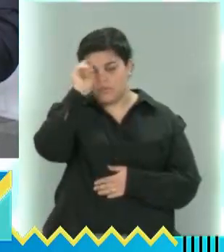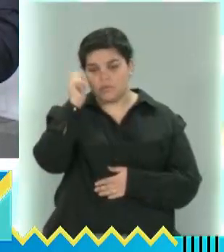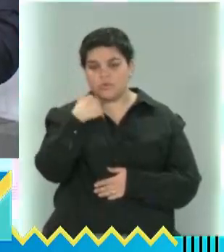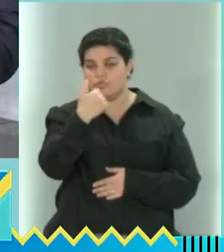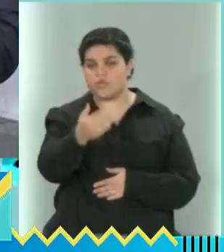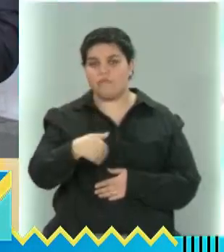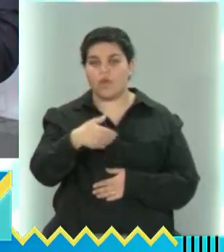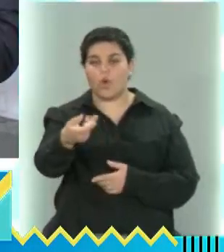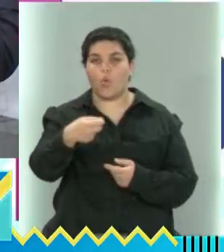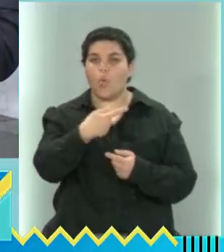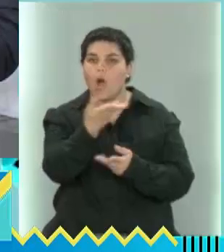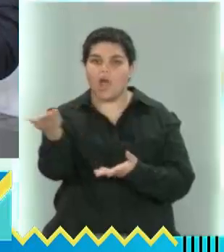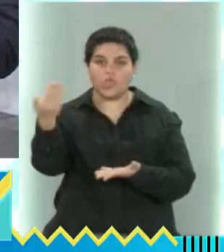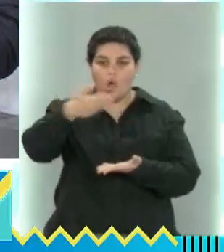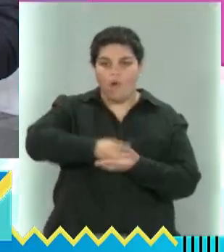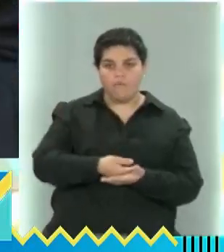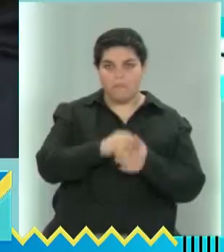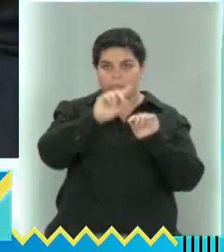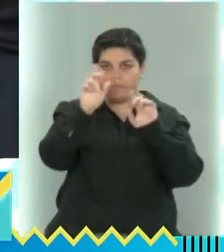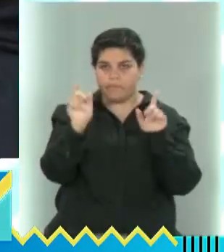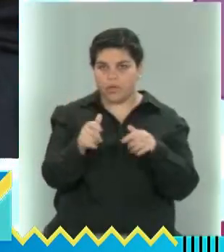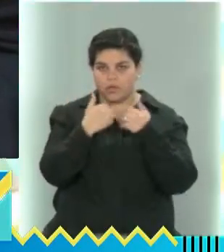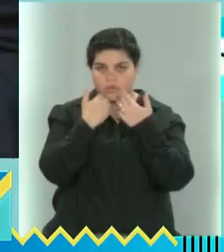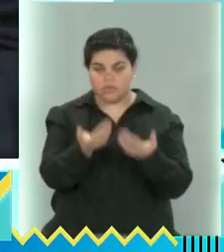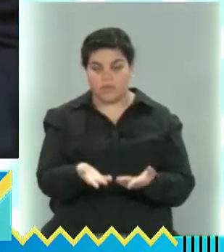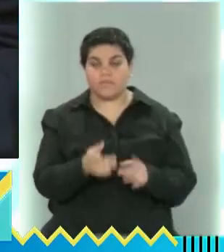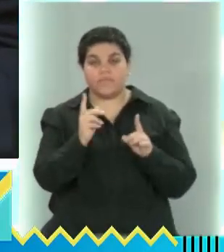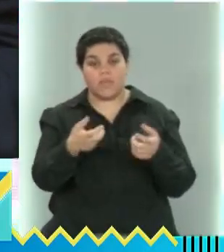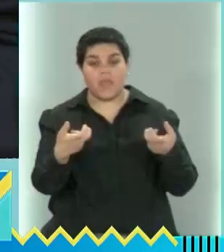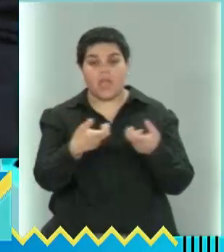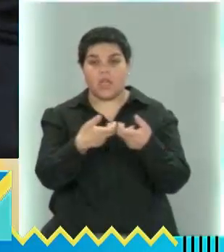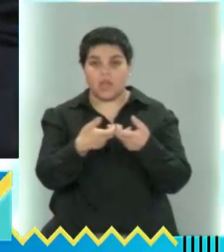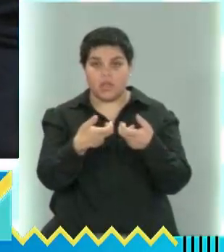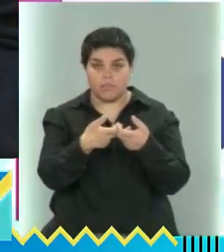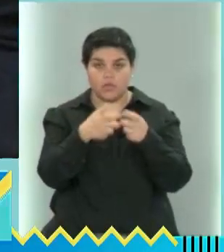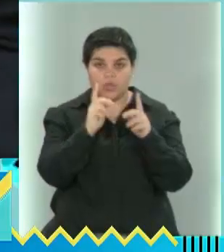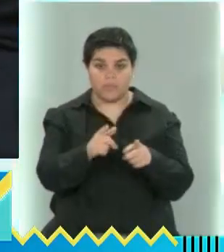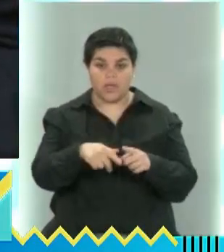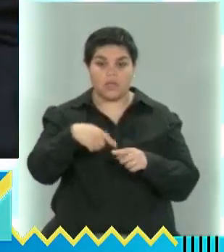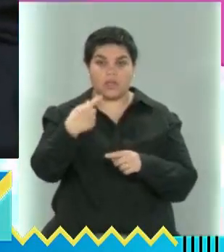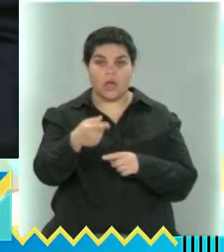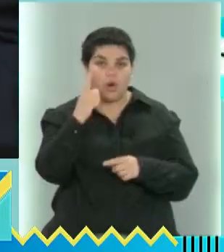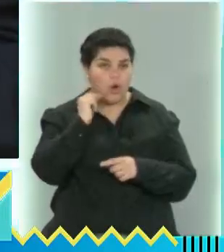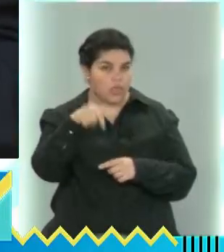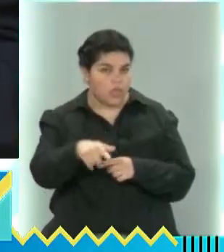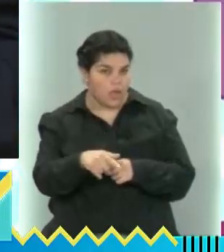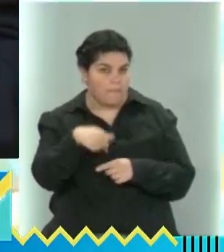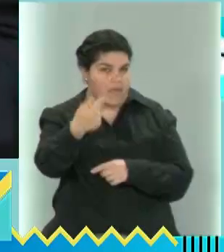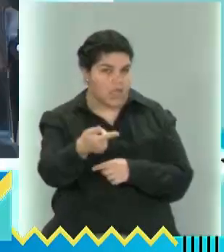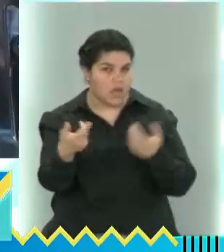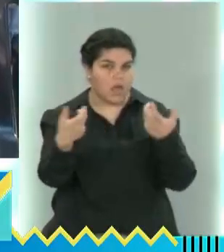ser el ofrecimiento que se va a hacer, y por otra parte los gremios también se reunían, si no me equivoco, hoy o